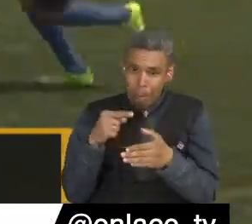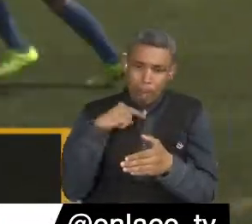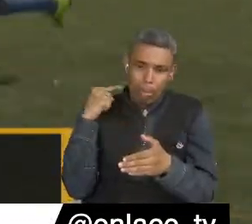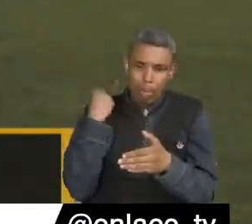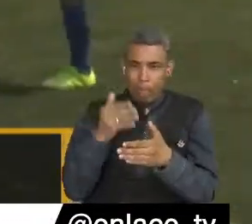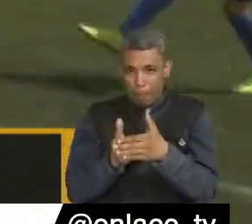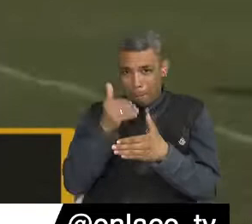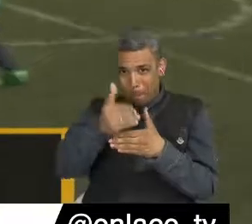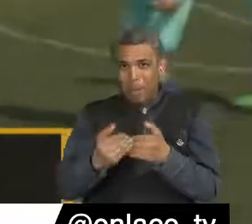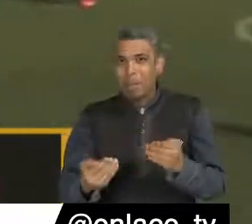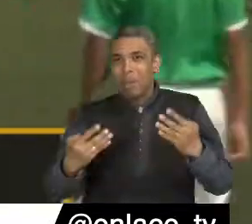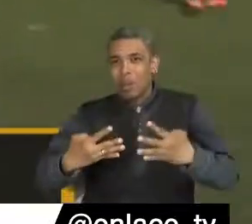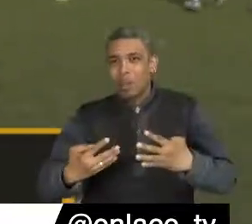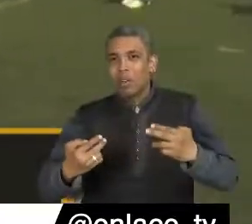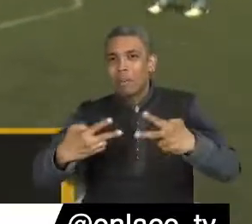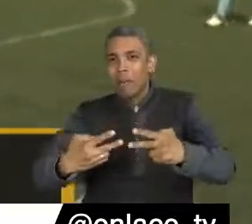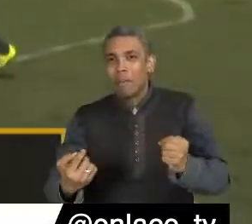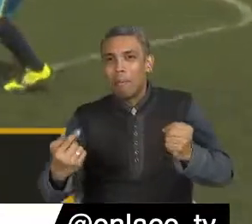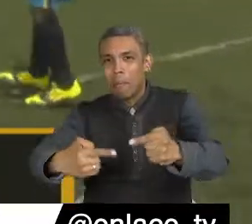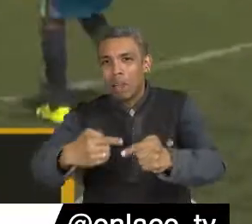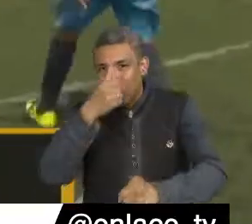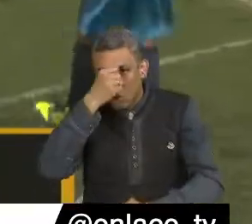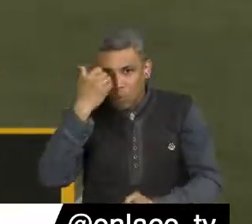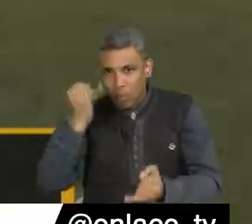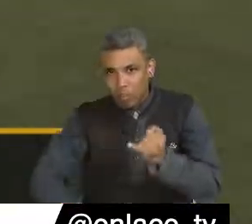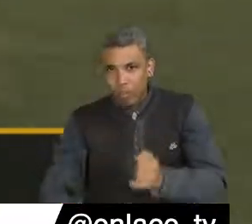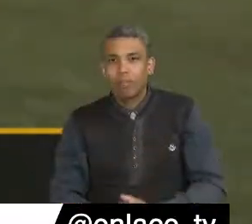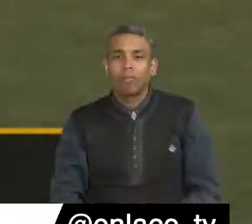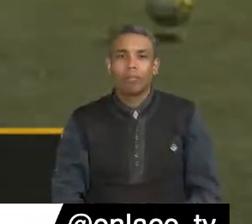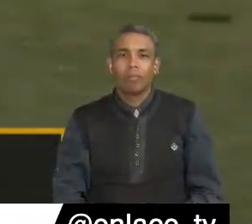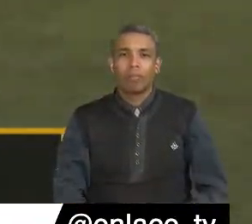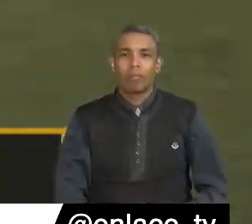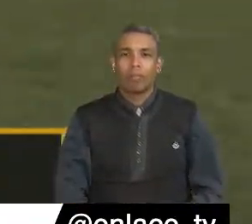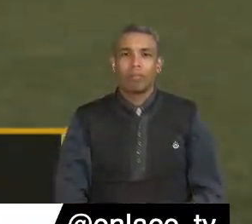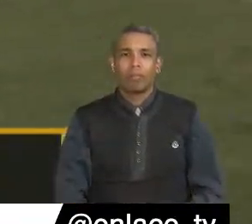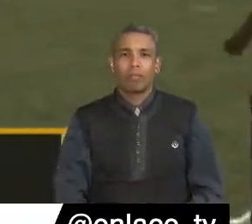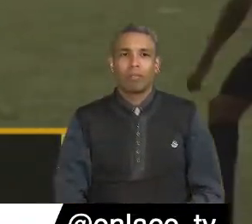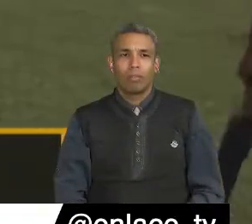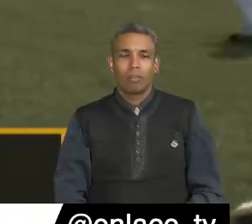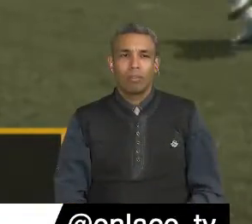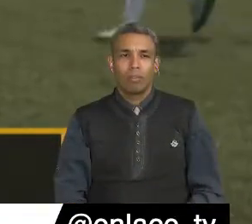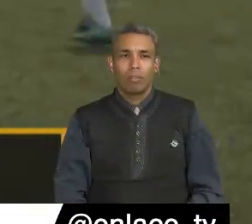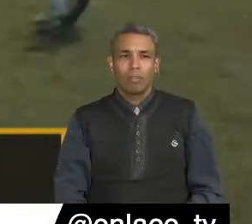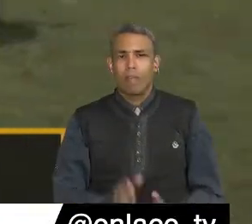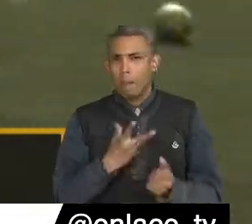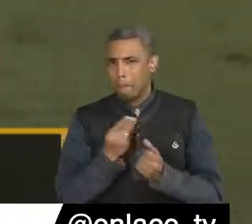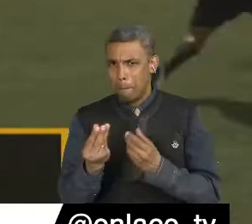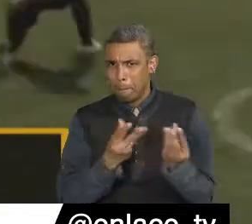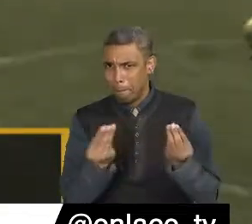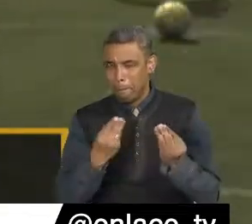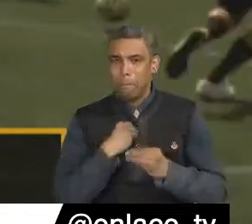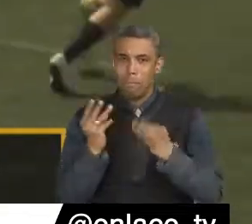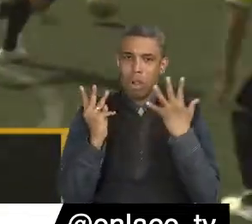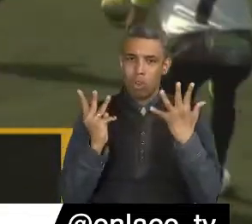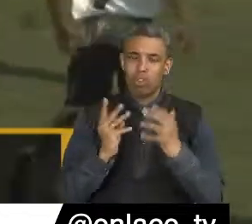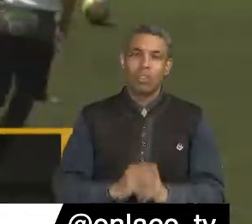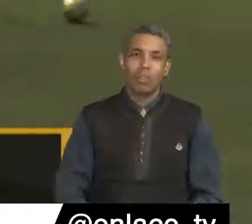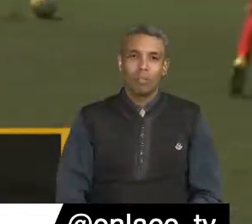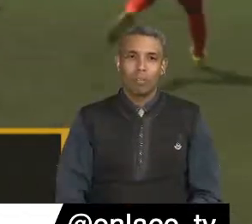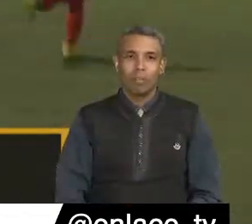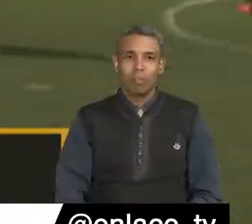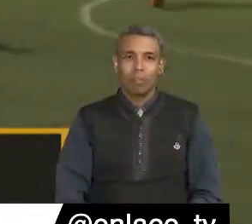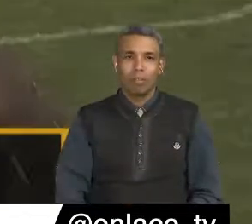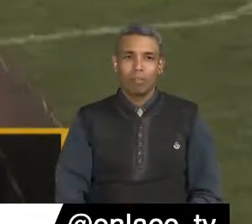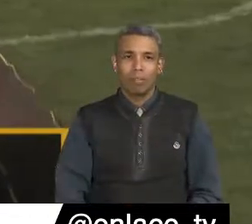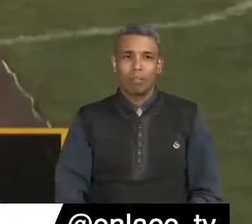a los cuartos de final que llegan a la ronda del día domingo con la jornada del fin de semana. Ya son 8 los equipos que hacen parte de la 14ª Copa Yogurcito